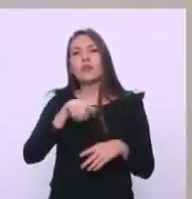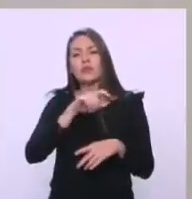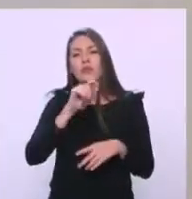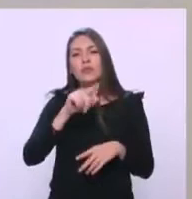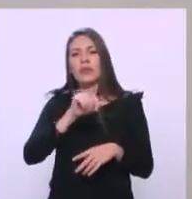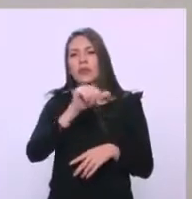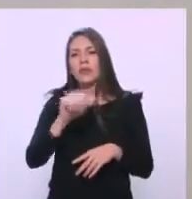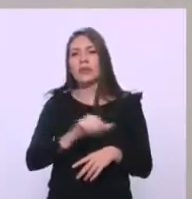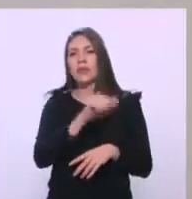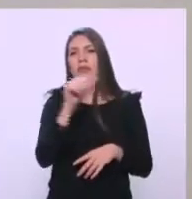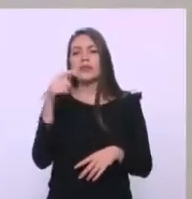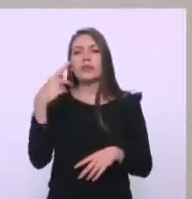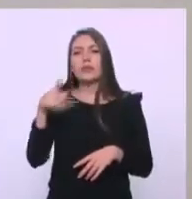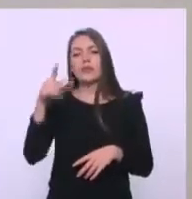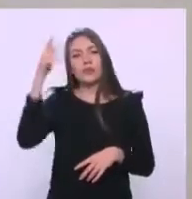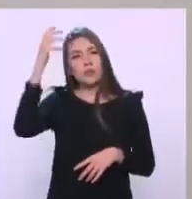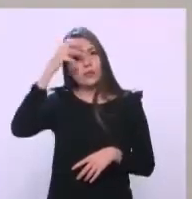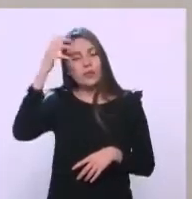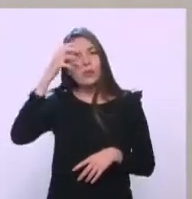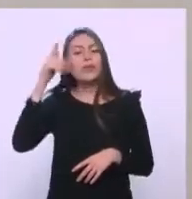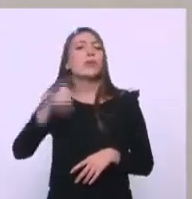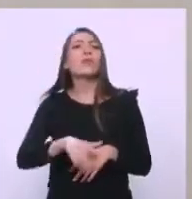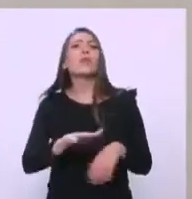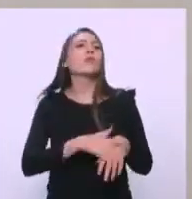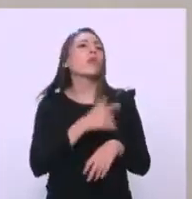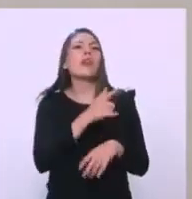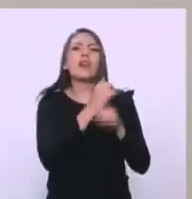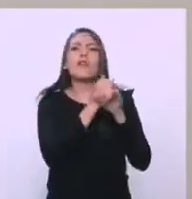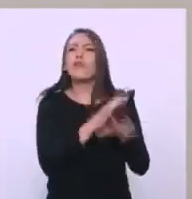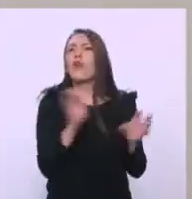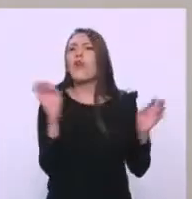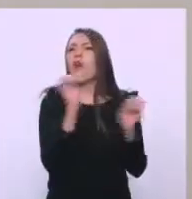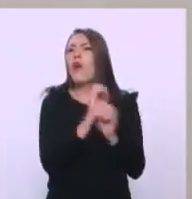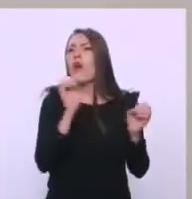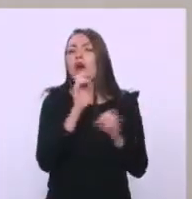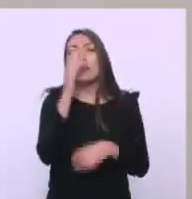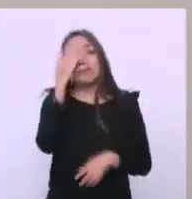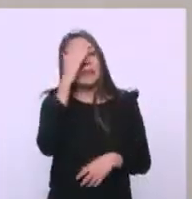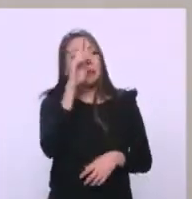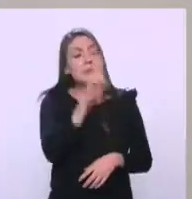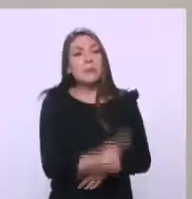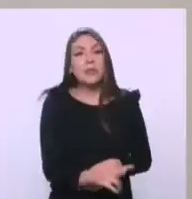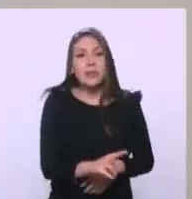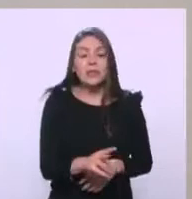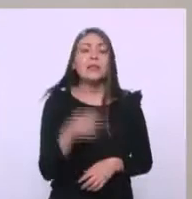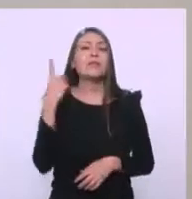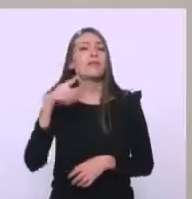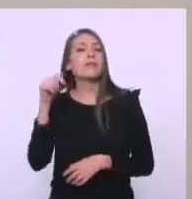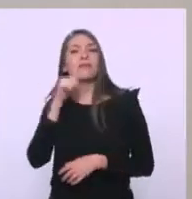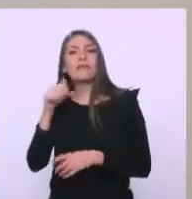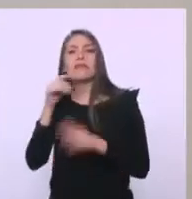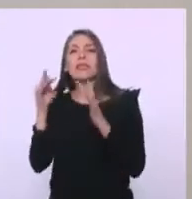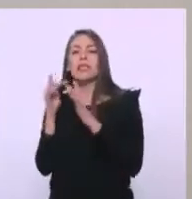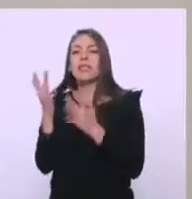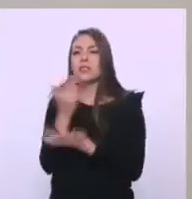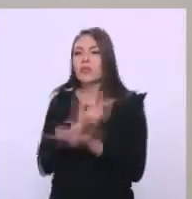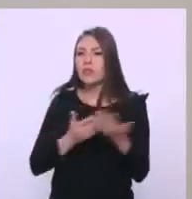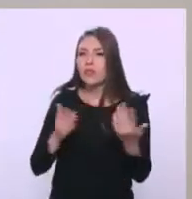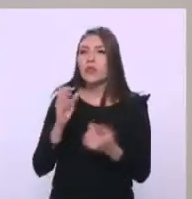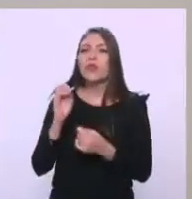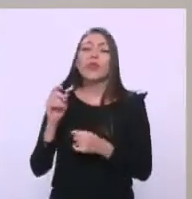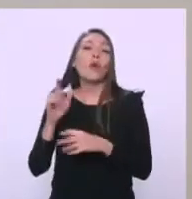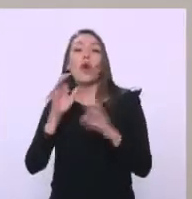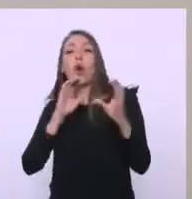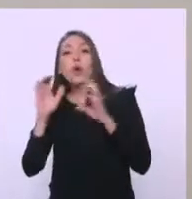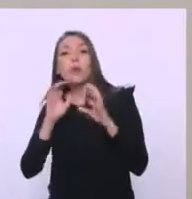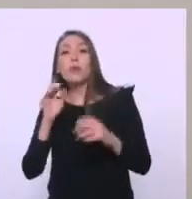difundían información que no era verificada. Pero yo insisto en el tema que las redes sociales y los medios de comunicación no tienen por qué decir